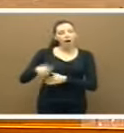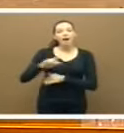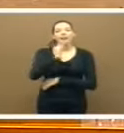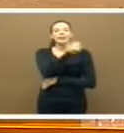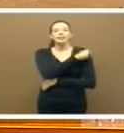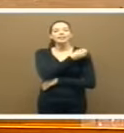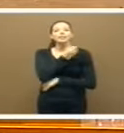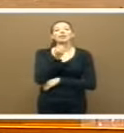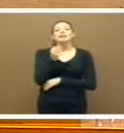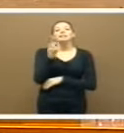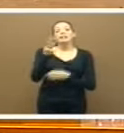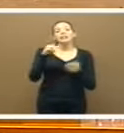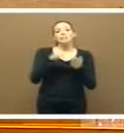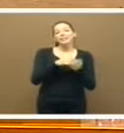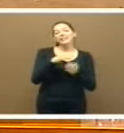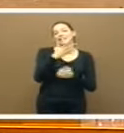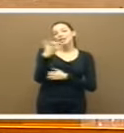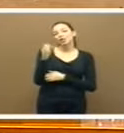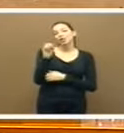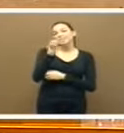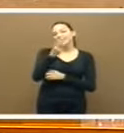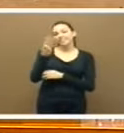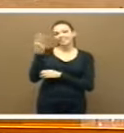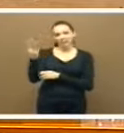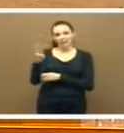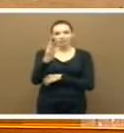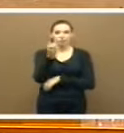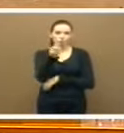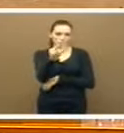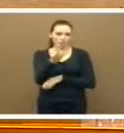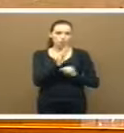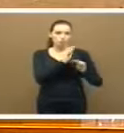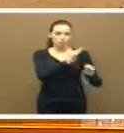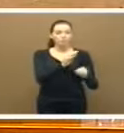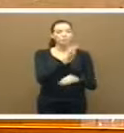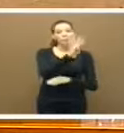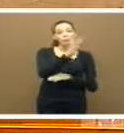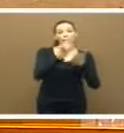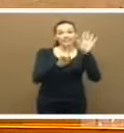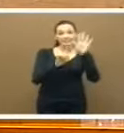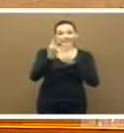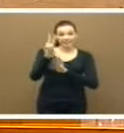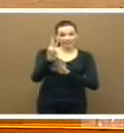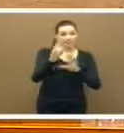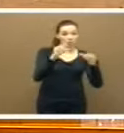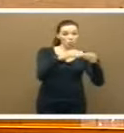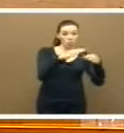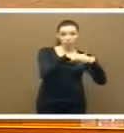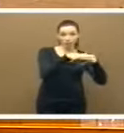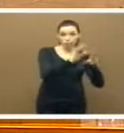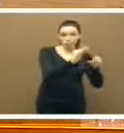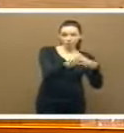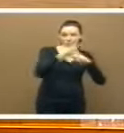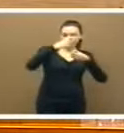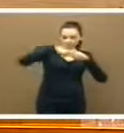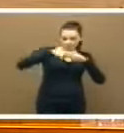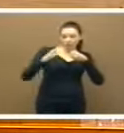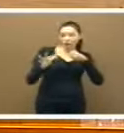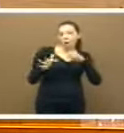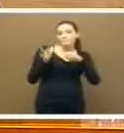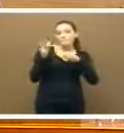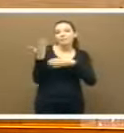entrada 15.333 y corresponde a las enmiendas 467 del Grupo Mixto, más las